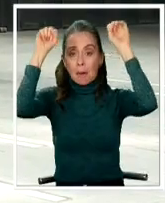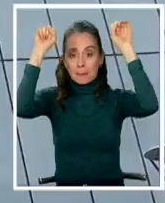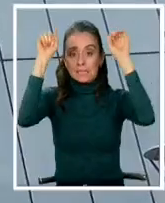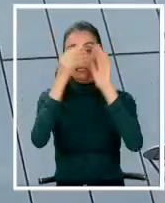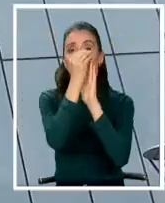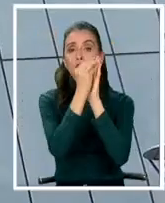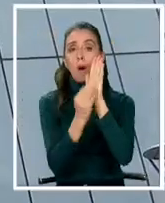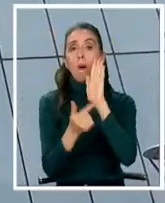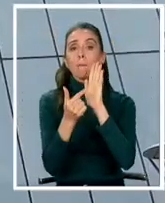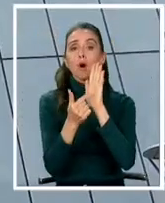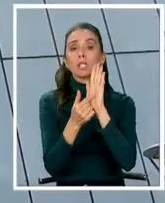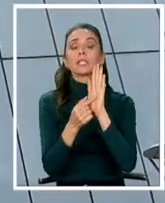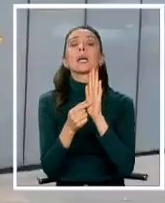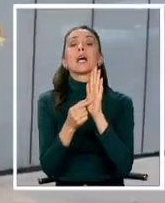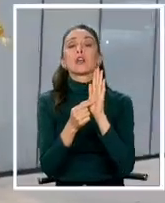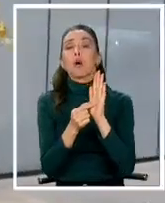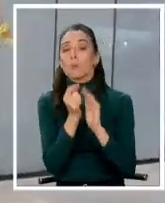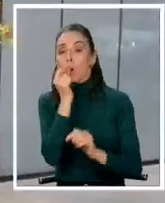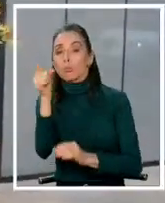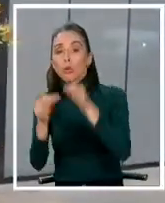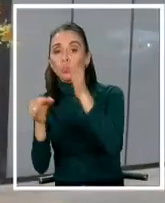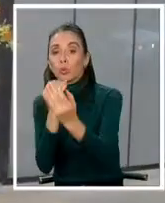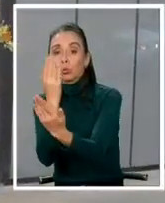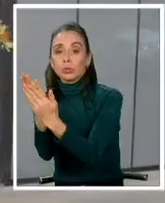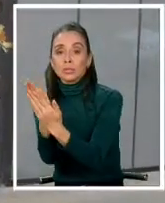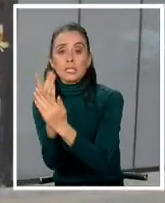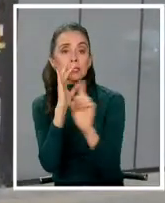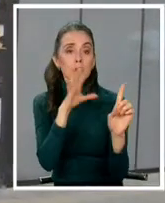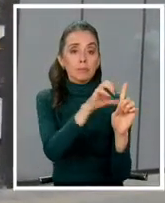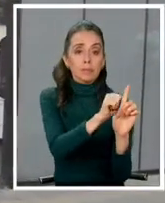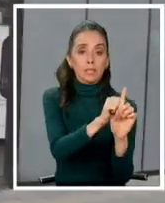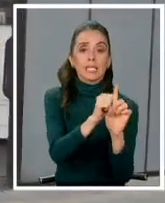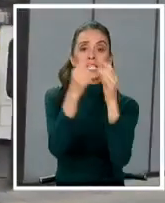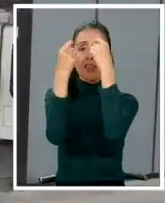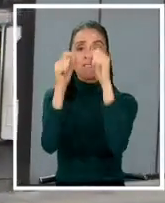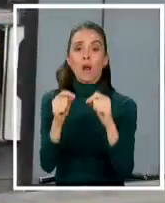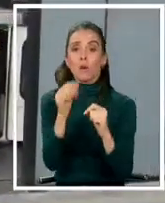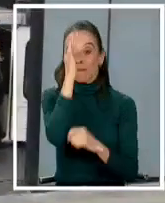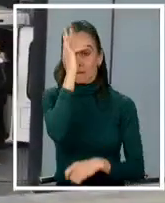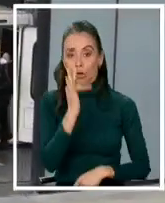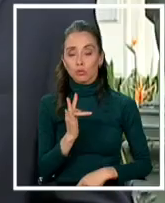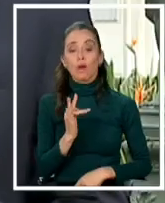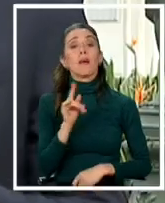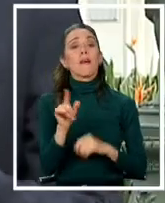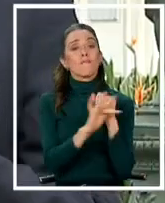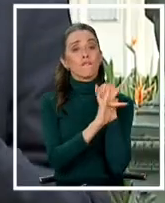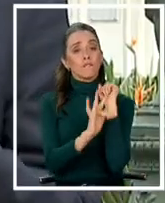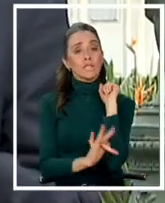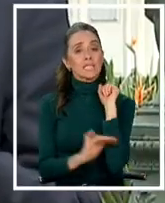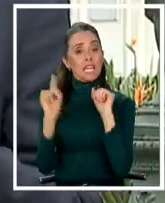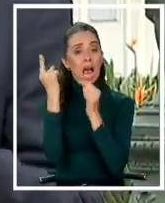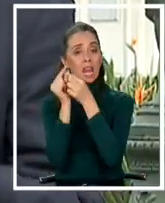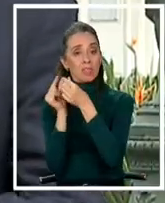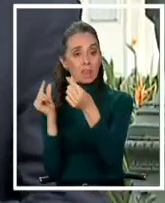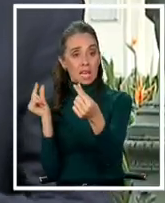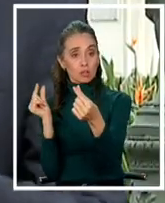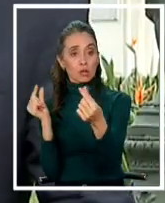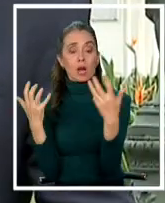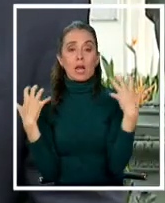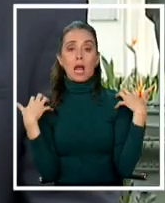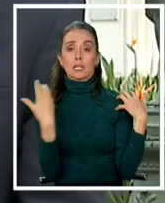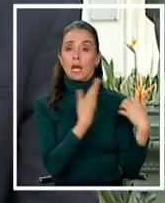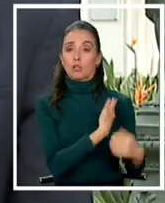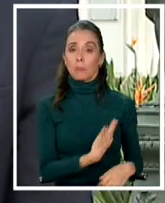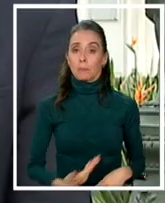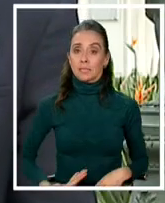definiría la política de persecución del ministerio y evaluaría a los funcionarios el fiscal nacional va a tener bueno la presidencia